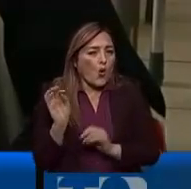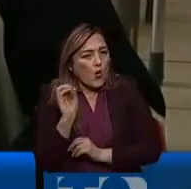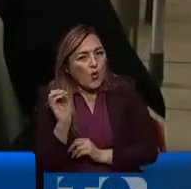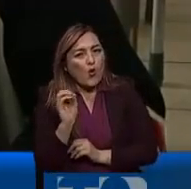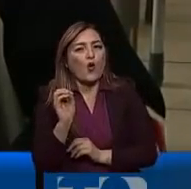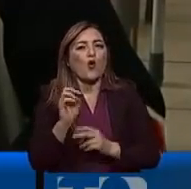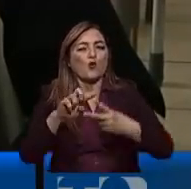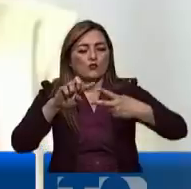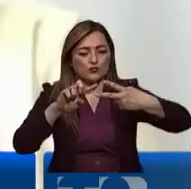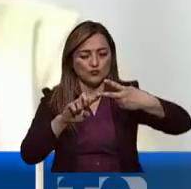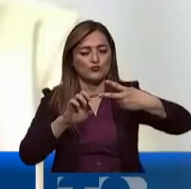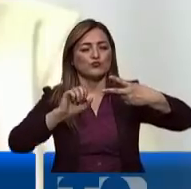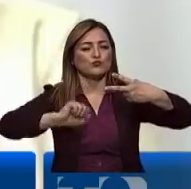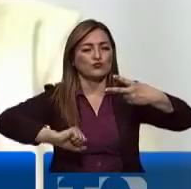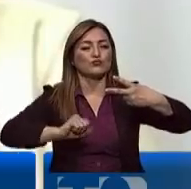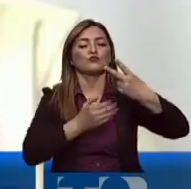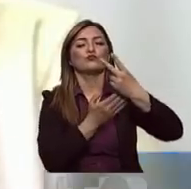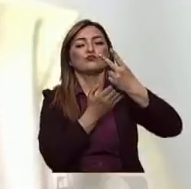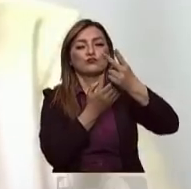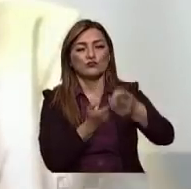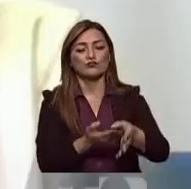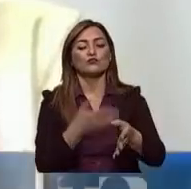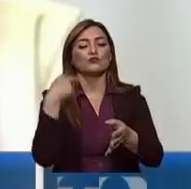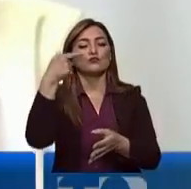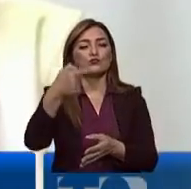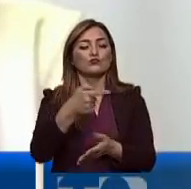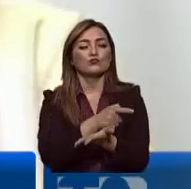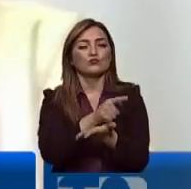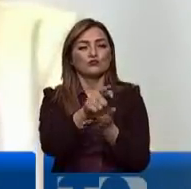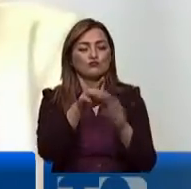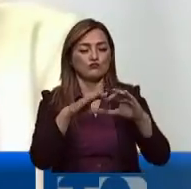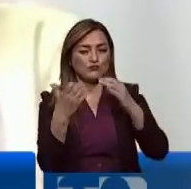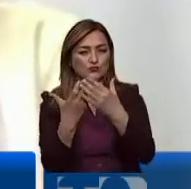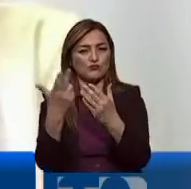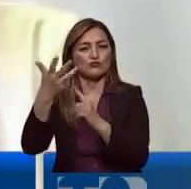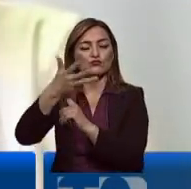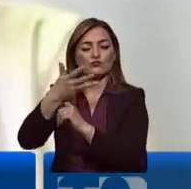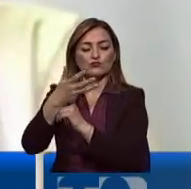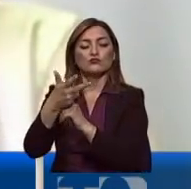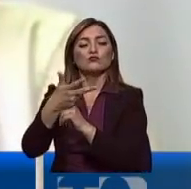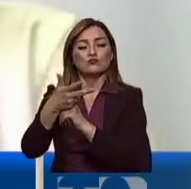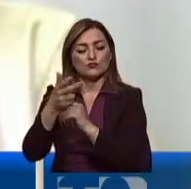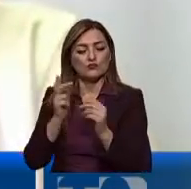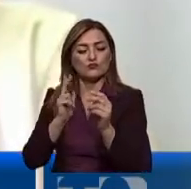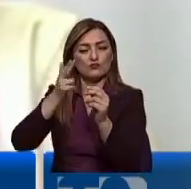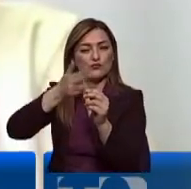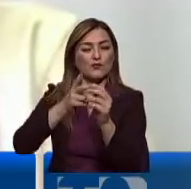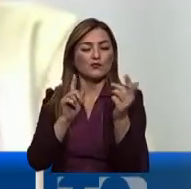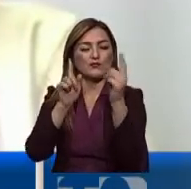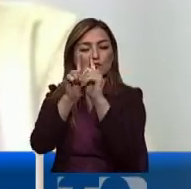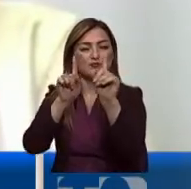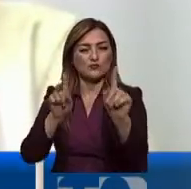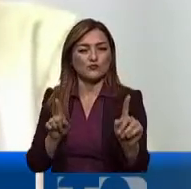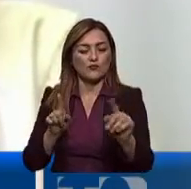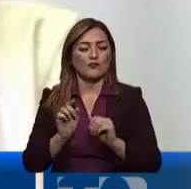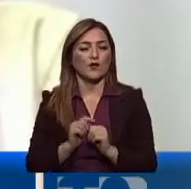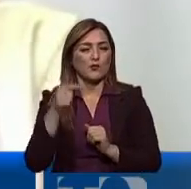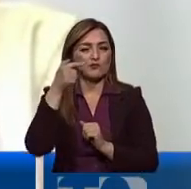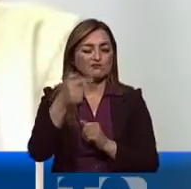otras dos opciones en el durante la próxima semana clases virtuales y en tercer lugar con la asistencia presencial